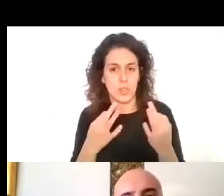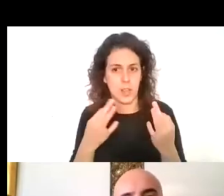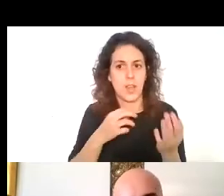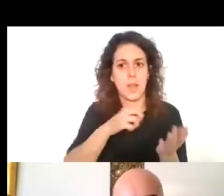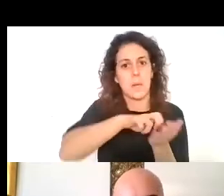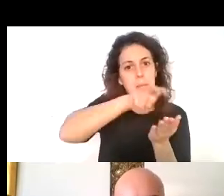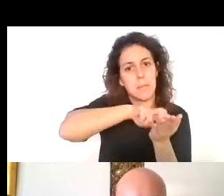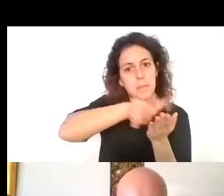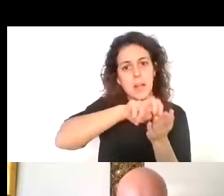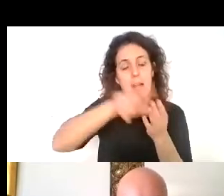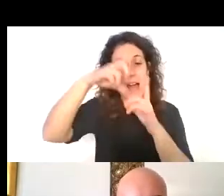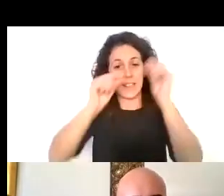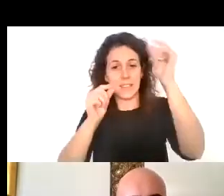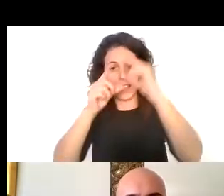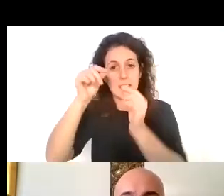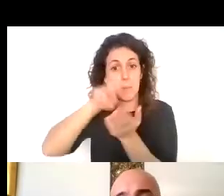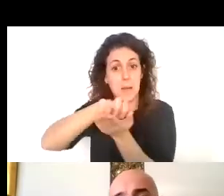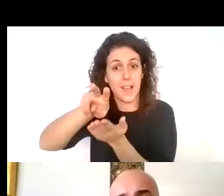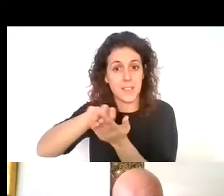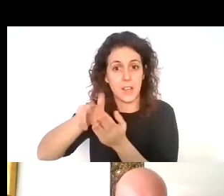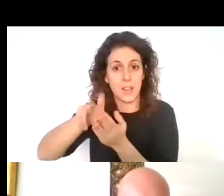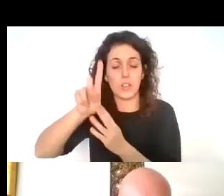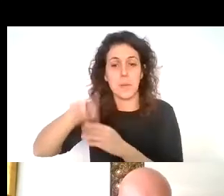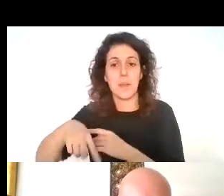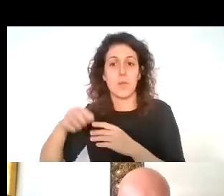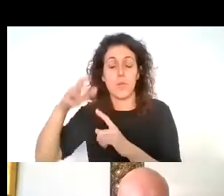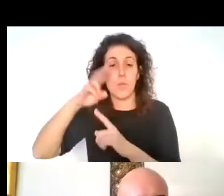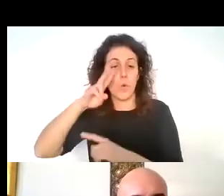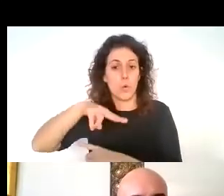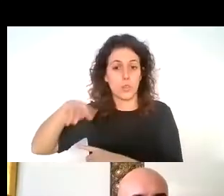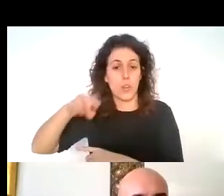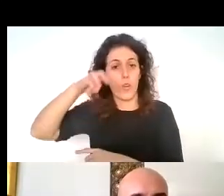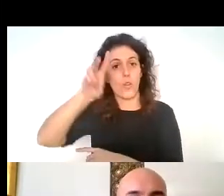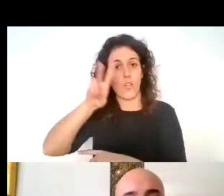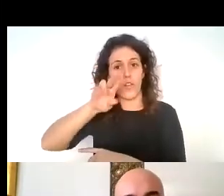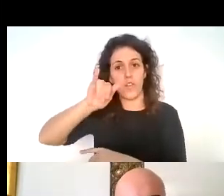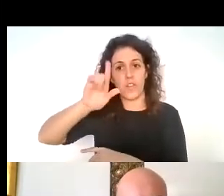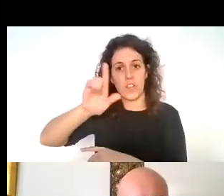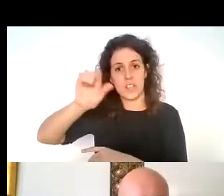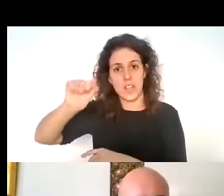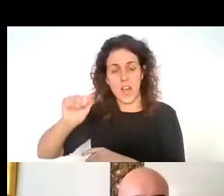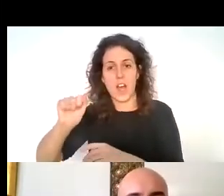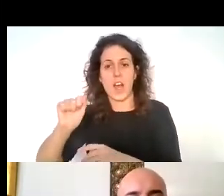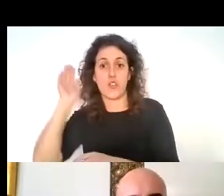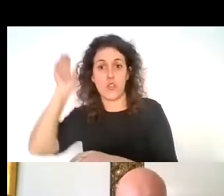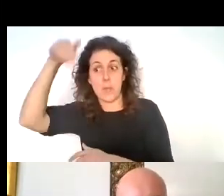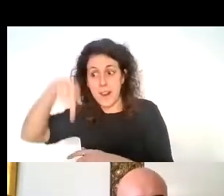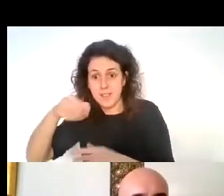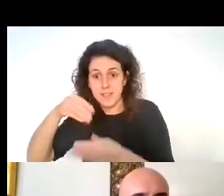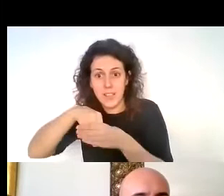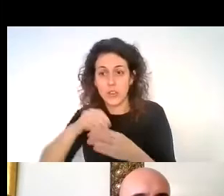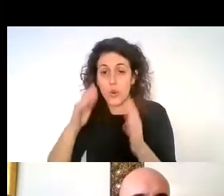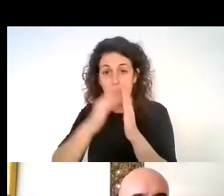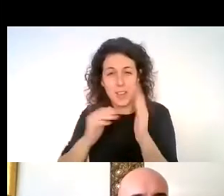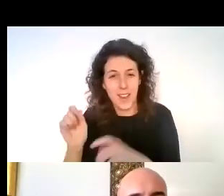Estrellas, museos como el Villa Romana, que es el museo más grande al aire libre de la Comunidad Valenciana, también nos